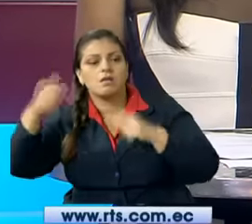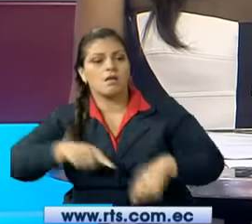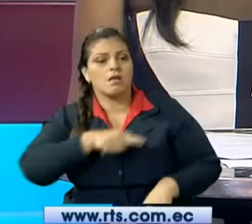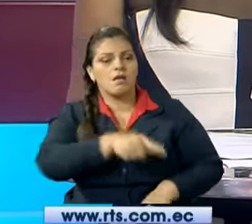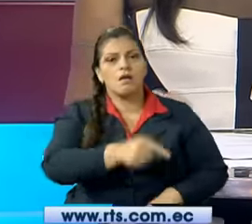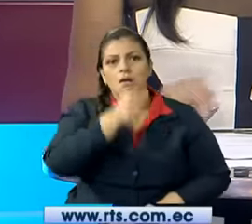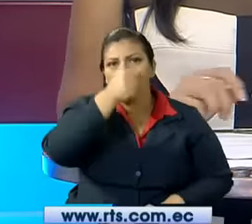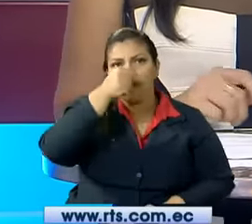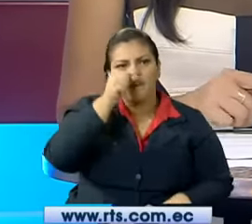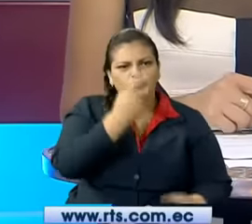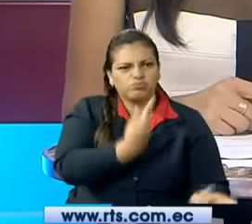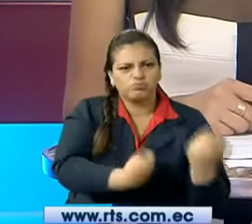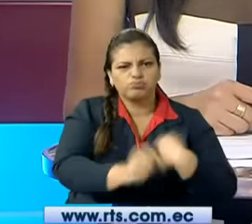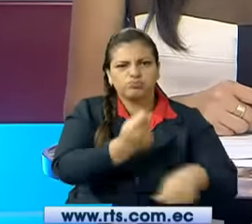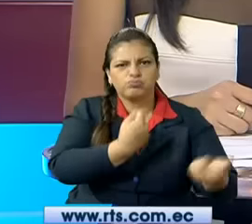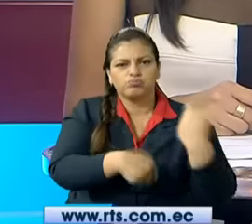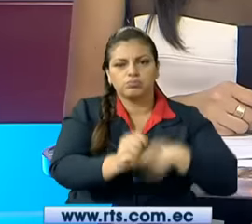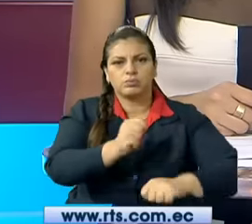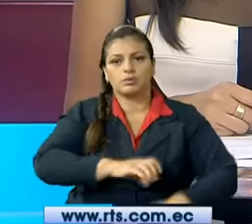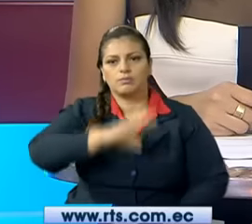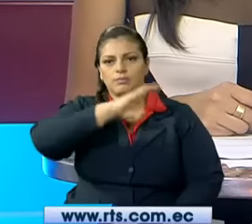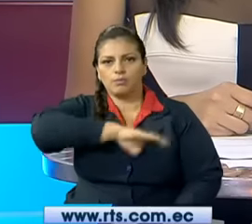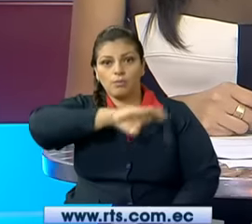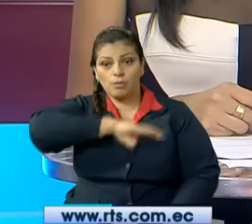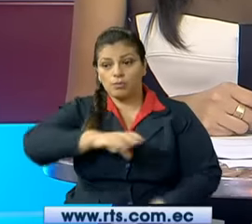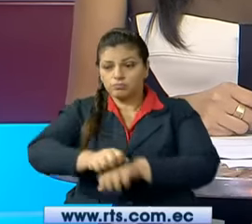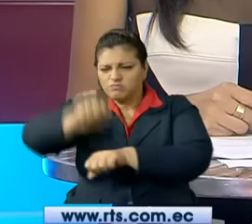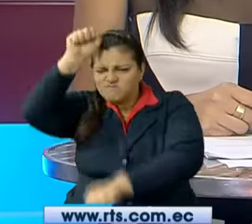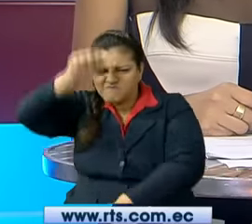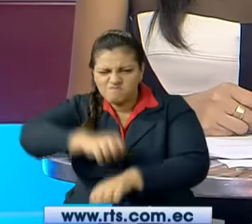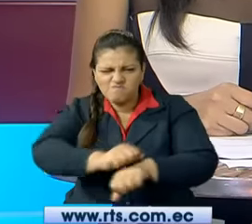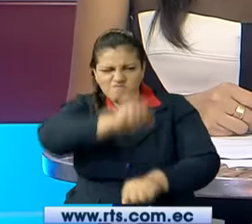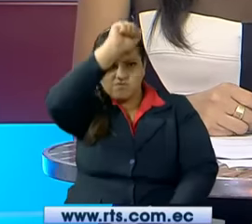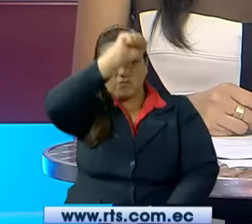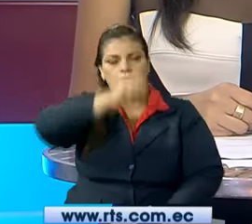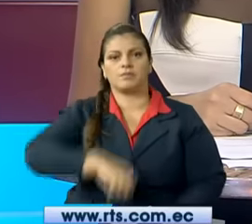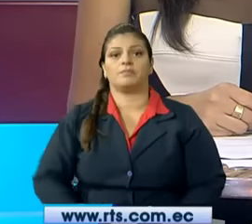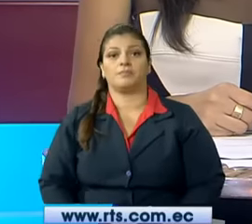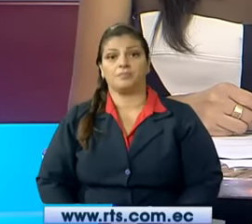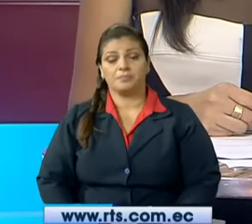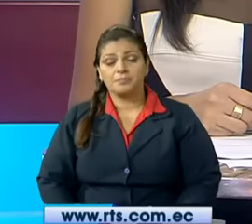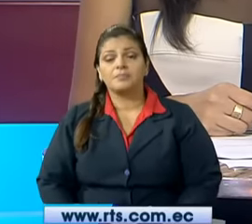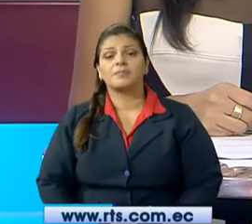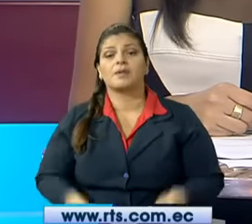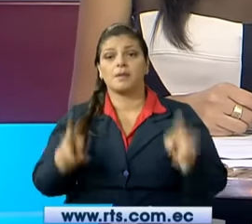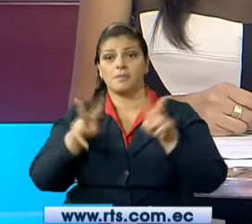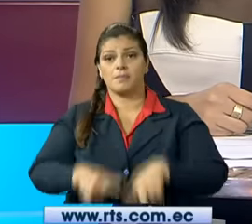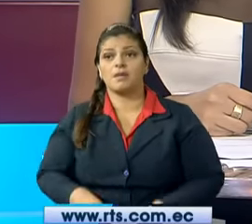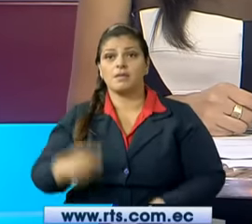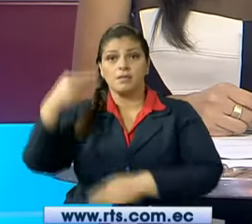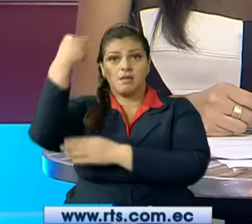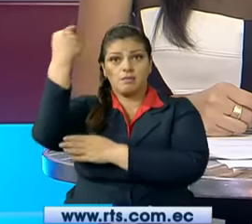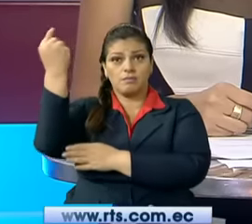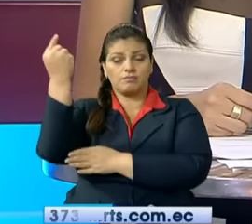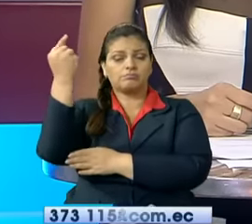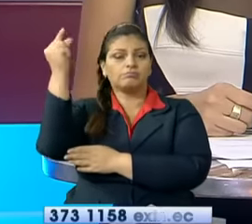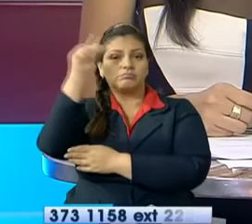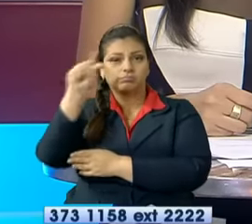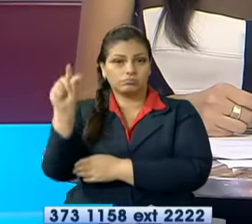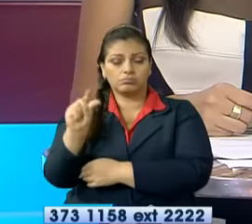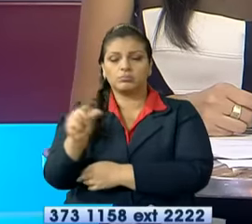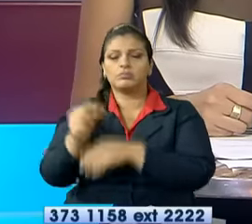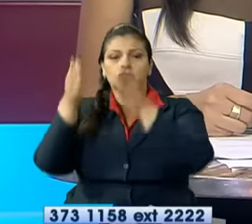de forma simultánea en diferentes partes del país. También un ciudadano italiano requerido por la justicia de su país quedó detenido